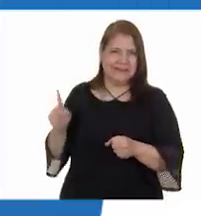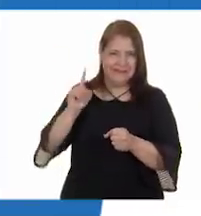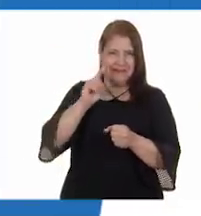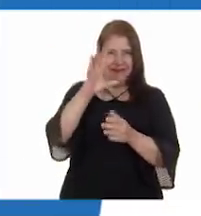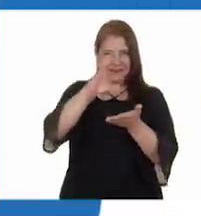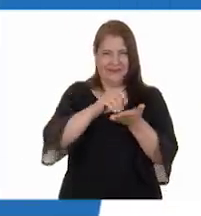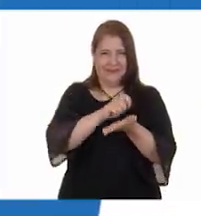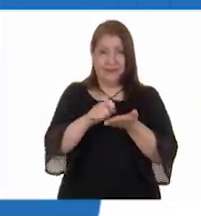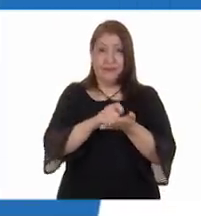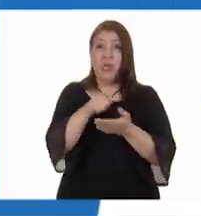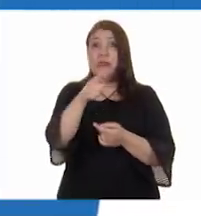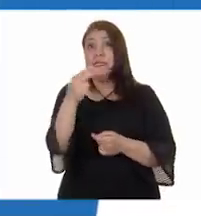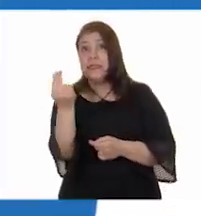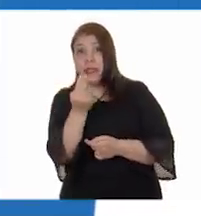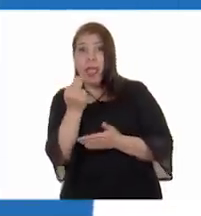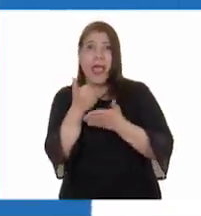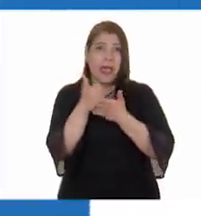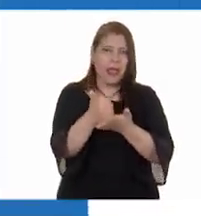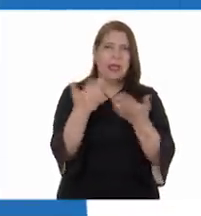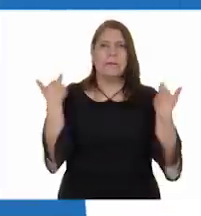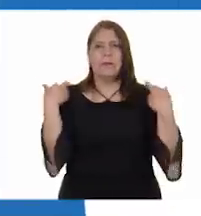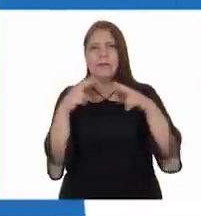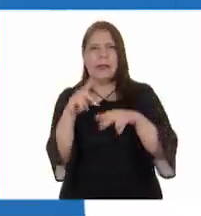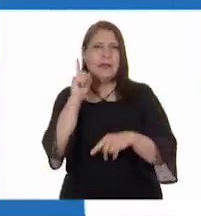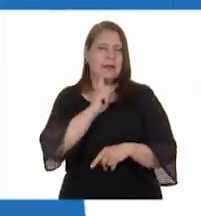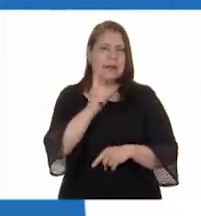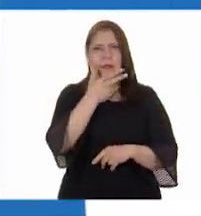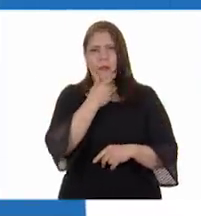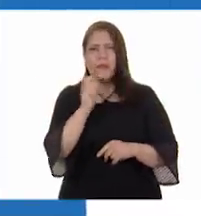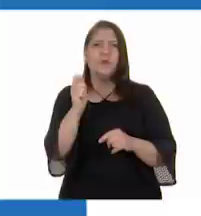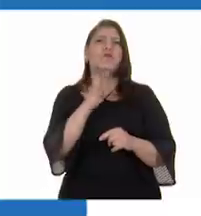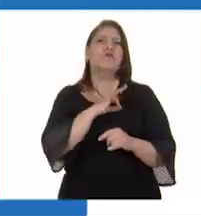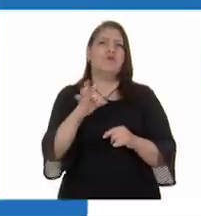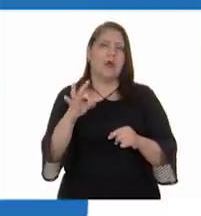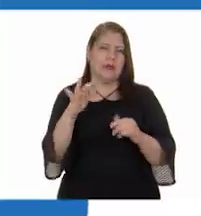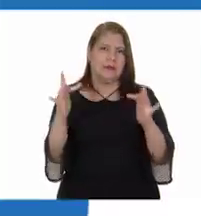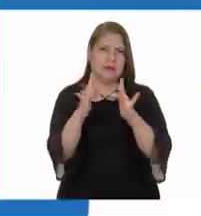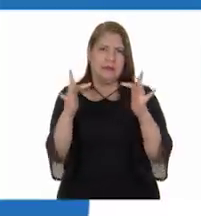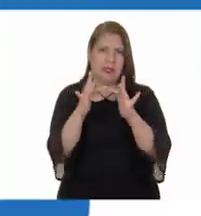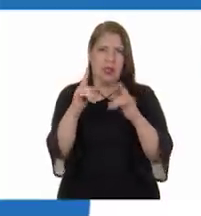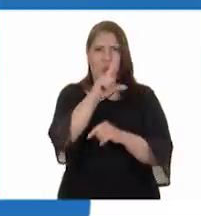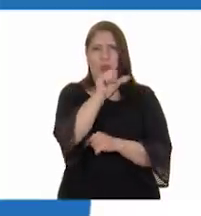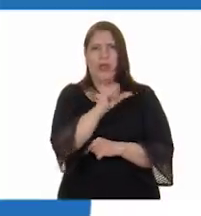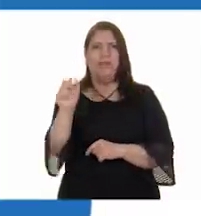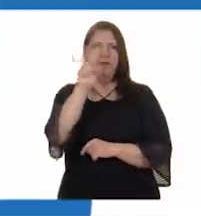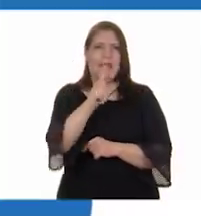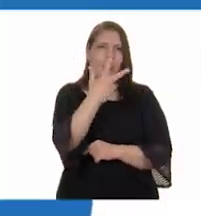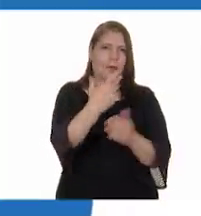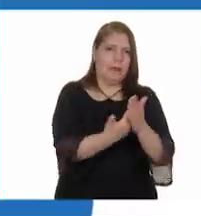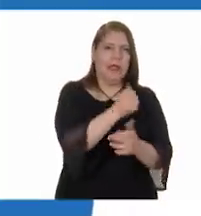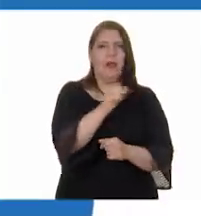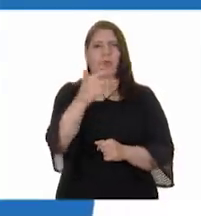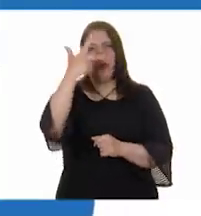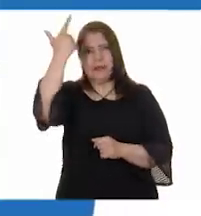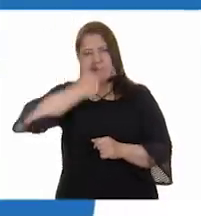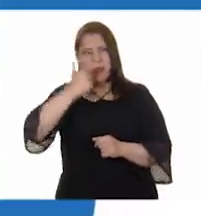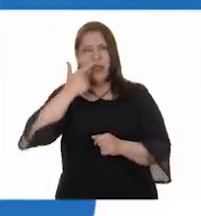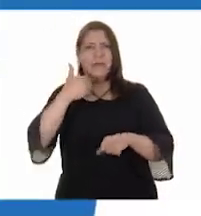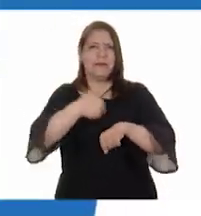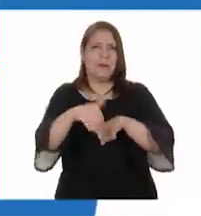Para solicitar apoyo pedagógico, comunícate con maestras y maestros de lunes a viernes de 8 a 20 horas al